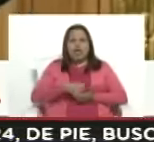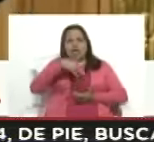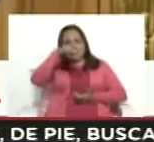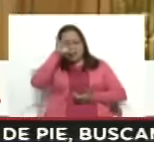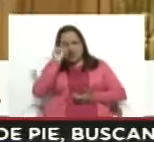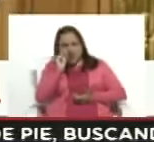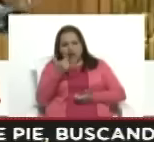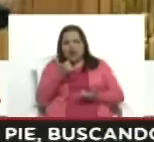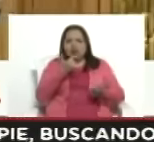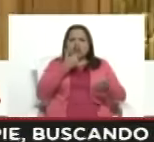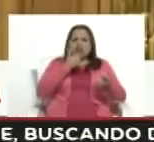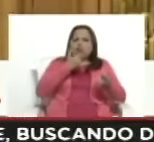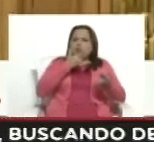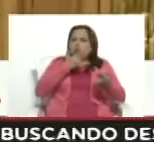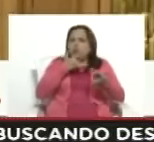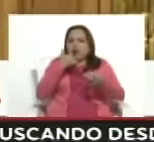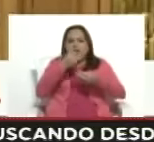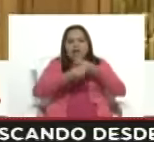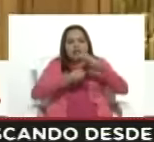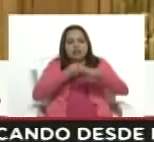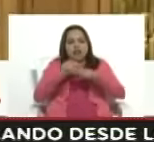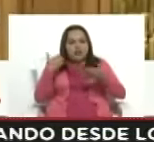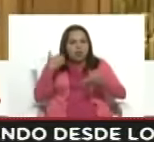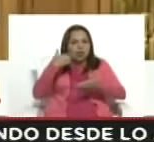entendieron el error que habían cometido,